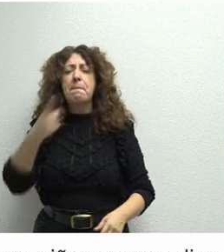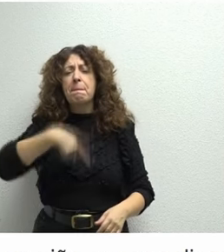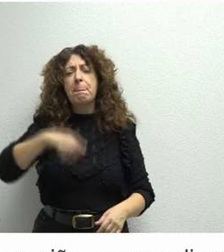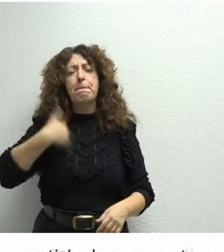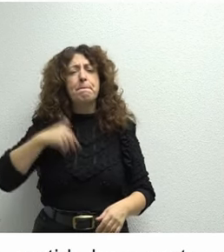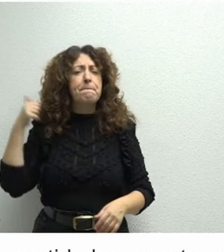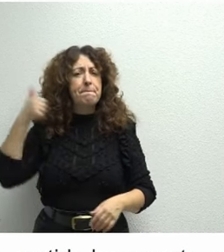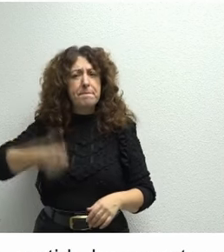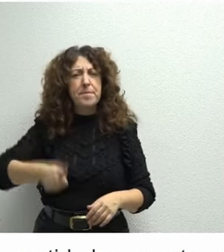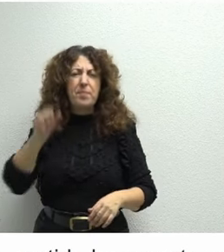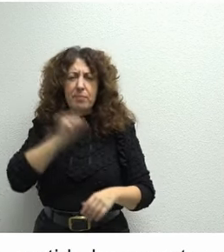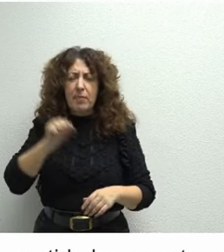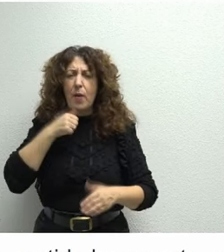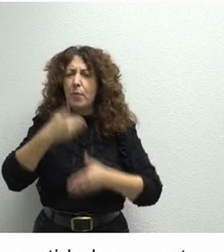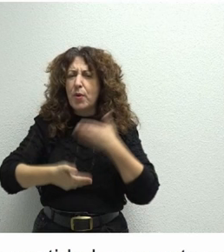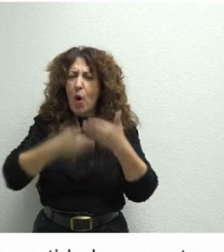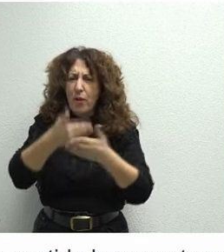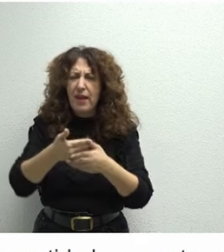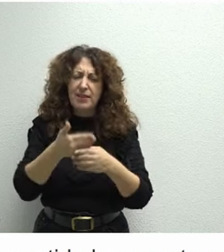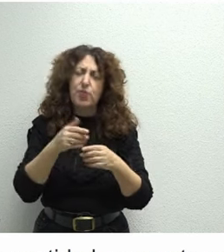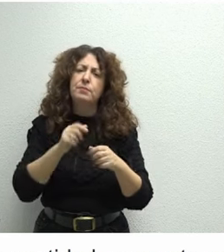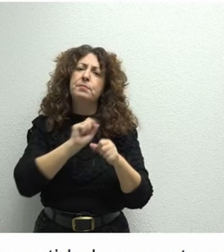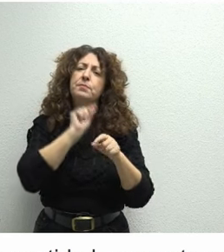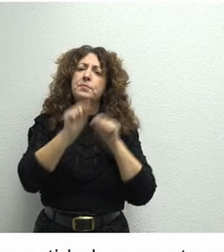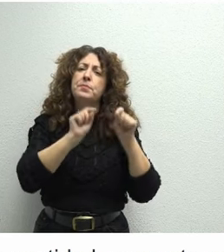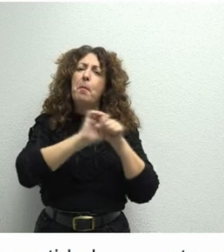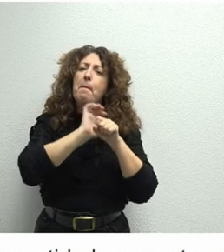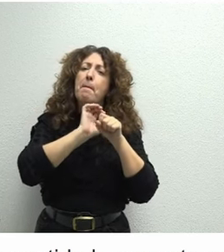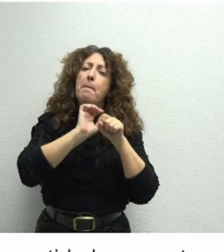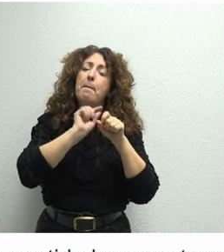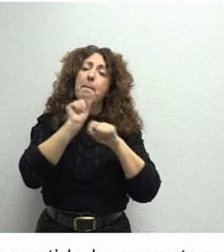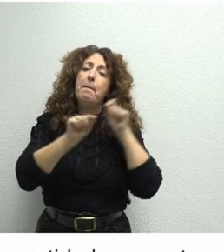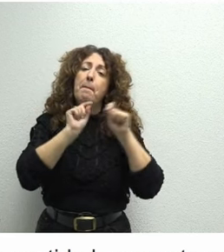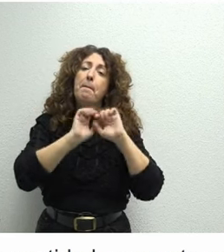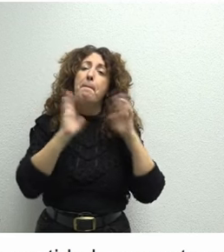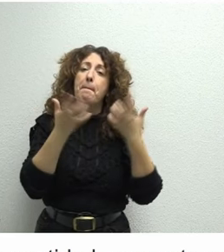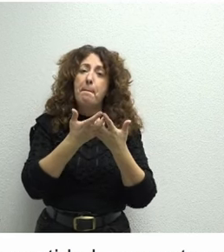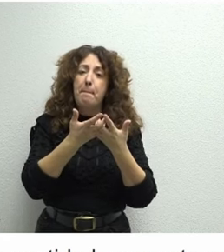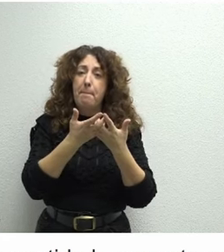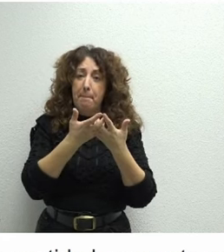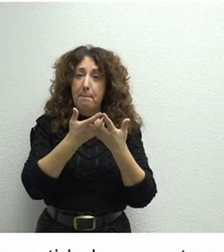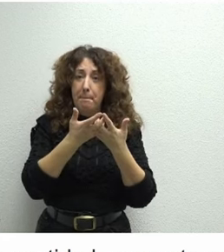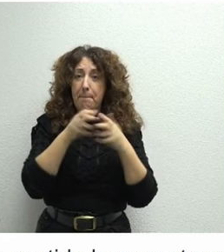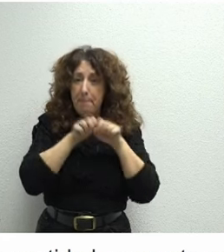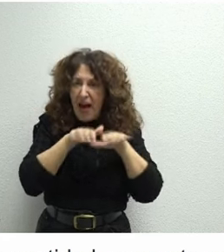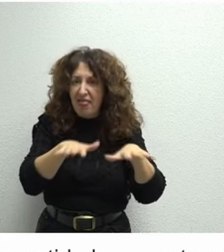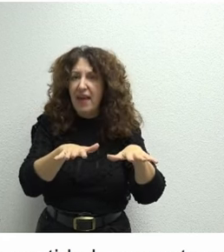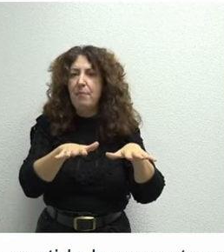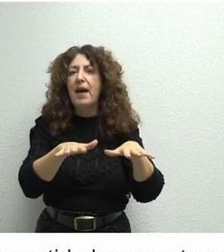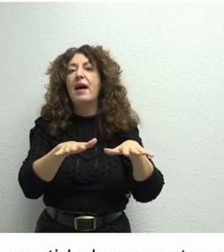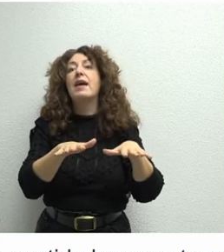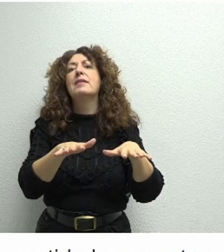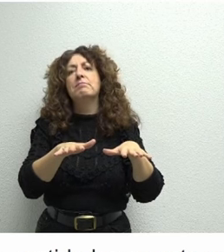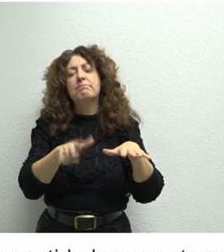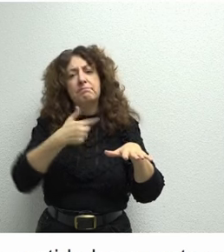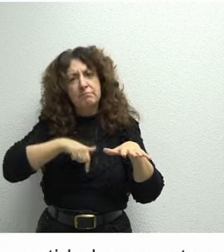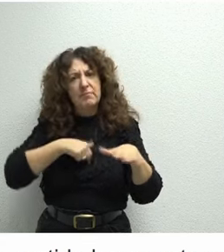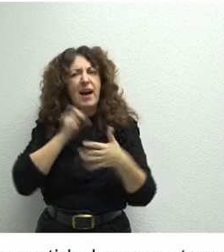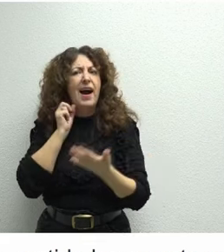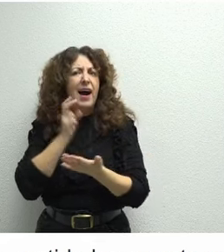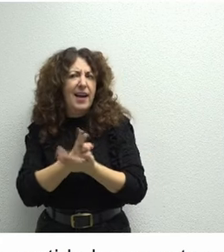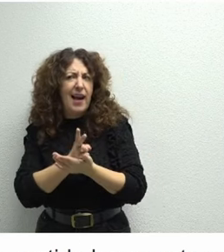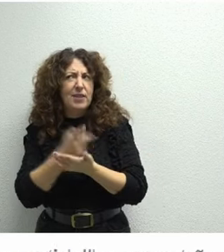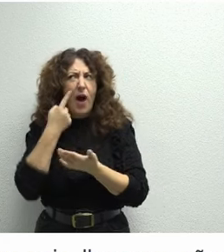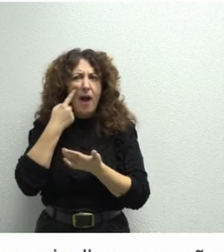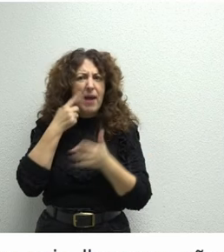en ese proceso donde hemos pasado la pandemia donde Bueno pues también ha sido un elemento de Reto a la hora de adaptarnos a la hora de buscar los